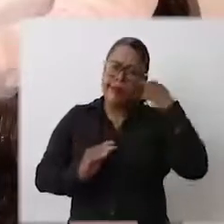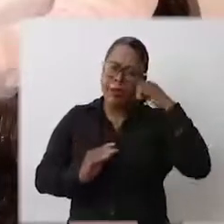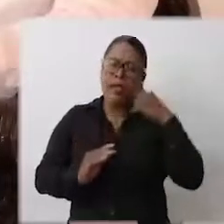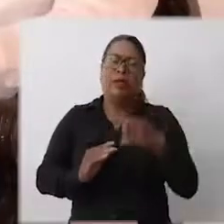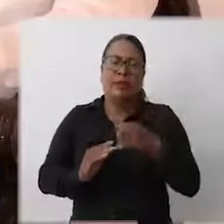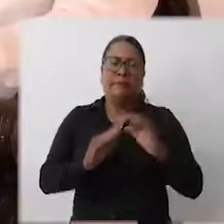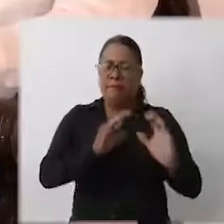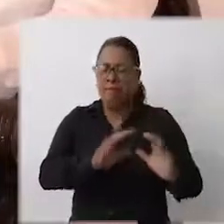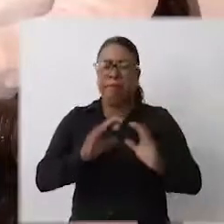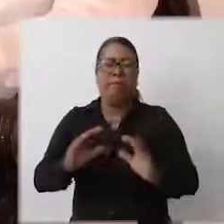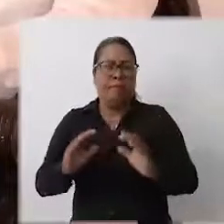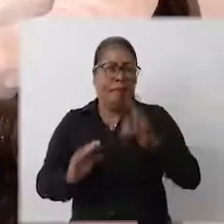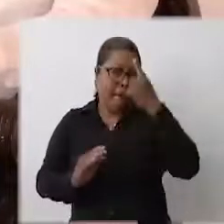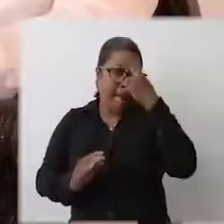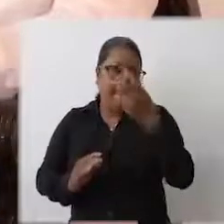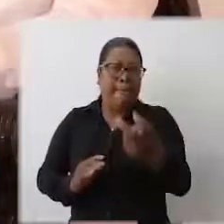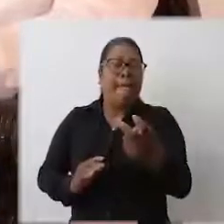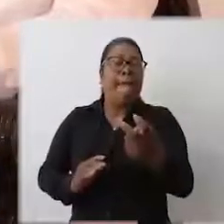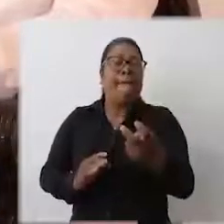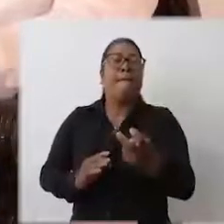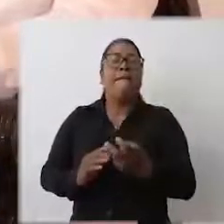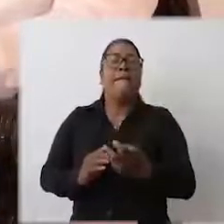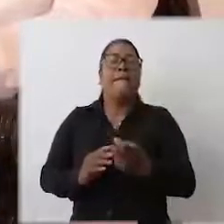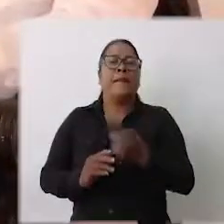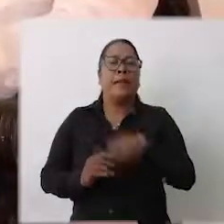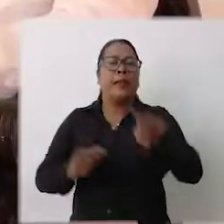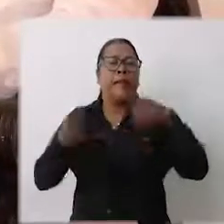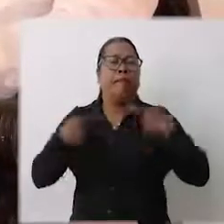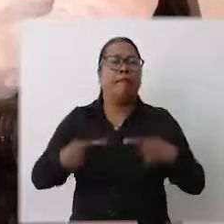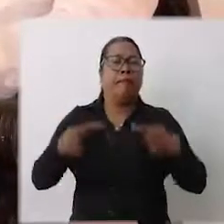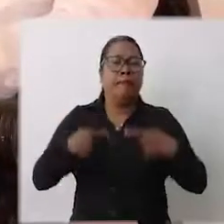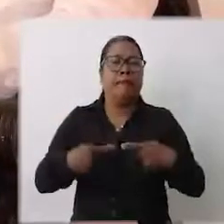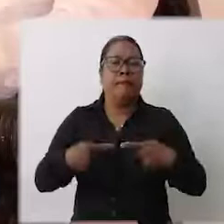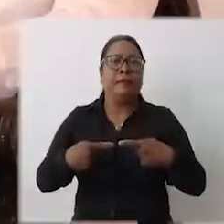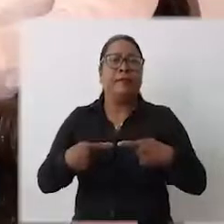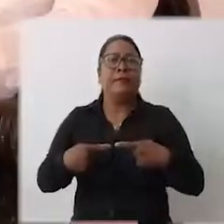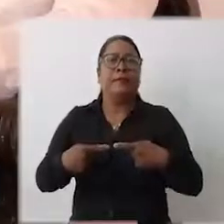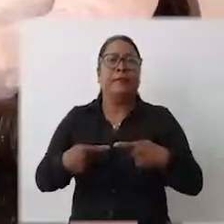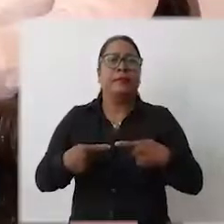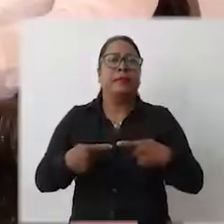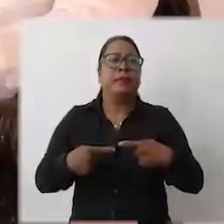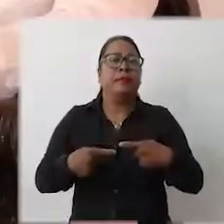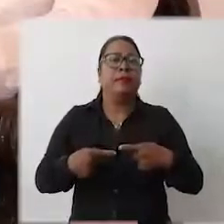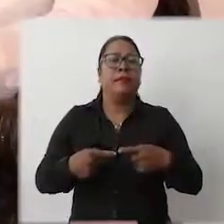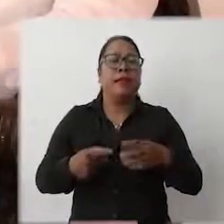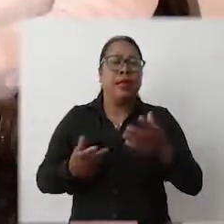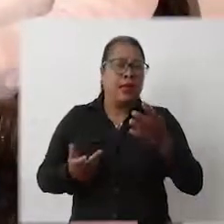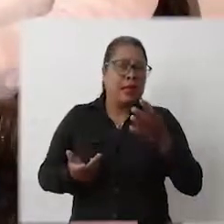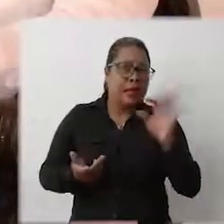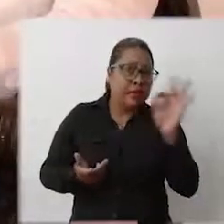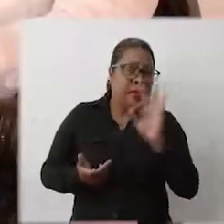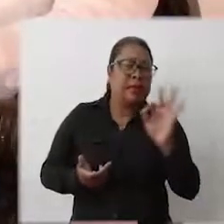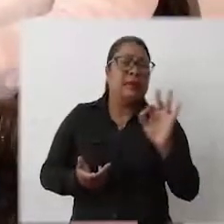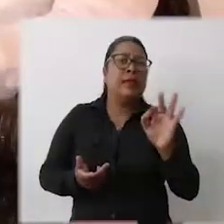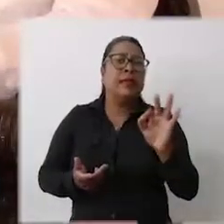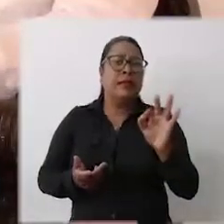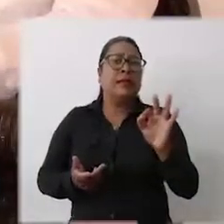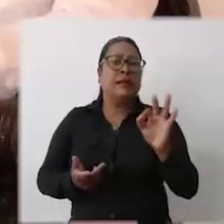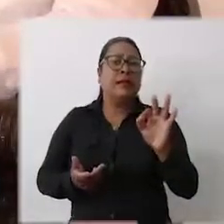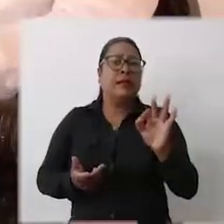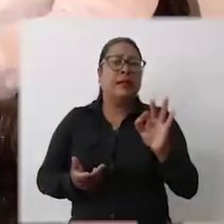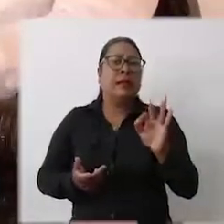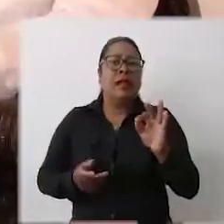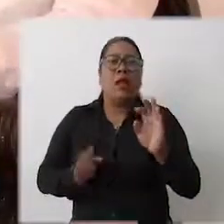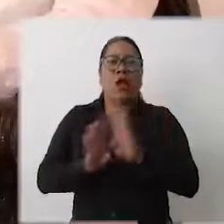haya esa suma y ese reconocimiento por parte del municipio de Oaxaca de Juárez. Y pues hoy hago